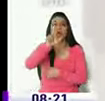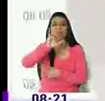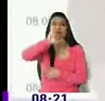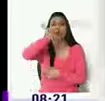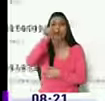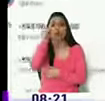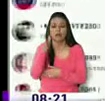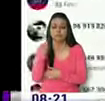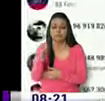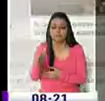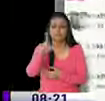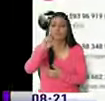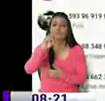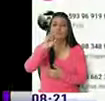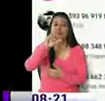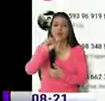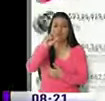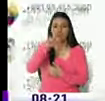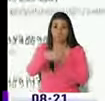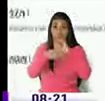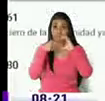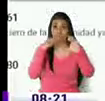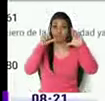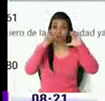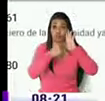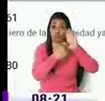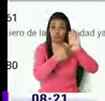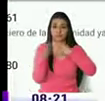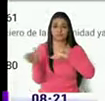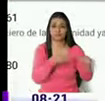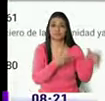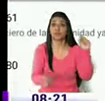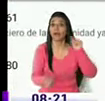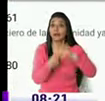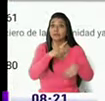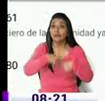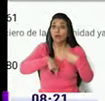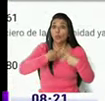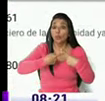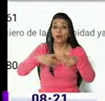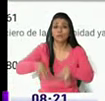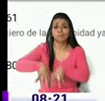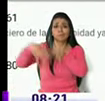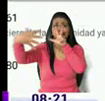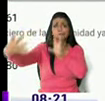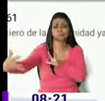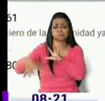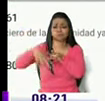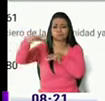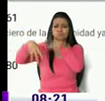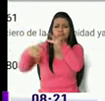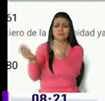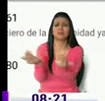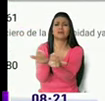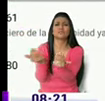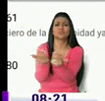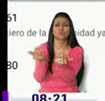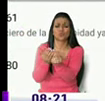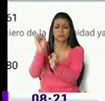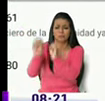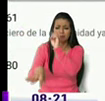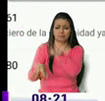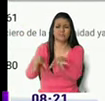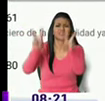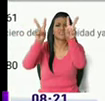miren ustedes, es lo que nos manda el vecino. ¿Hasta cuándo demaseo este contenedor? Ya va varios días y hay fundas con desechos